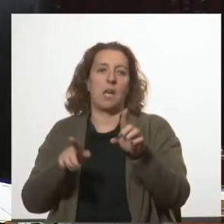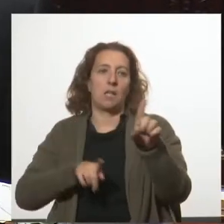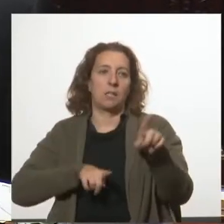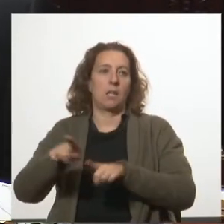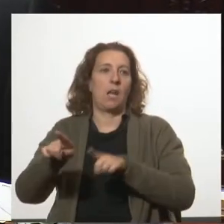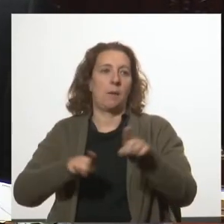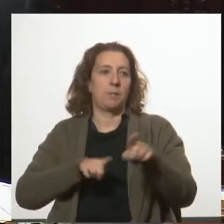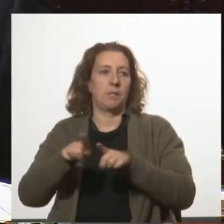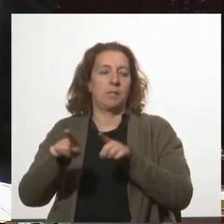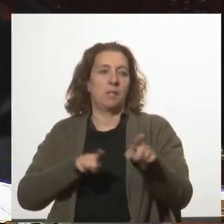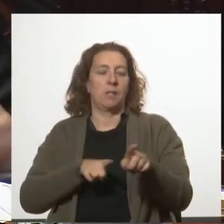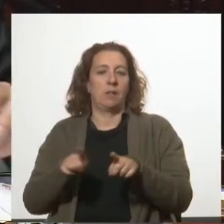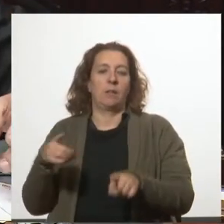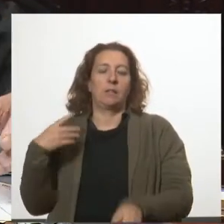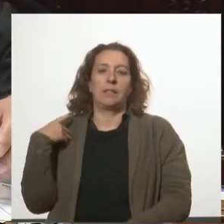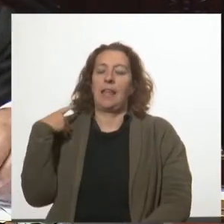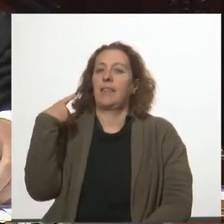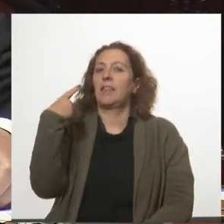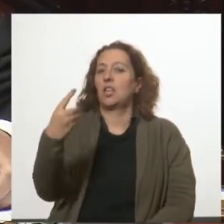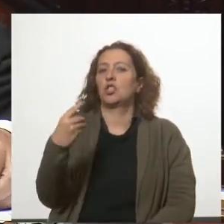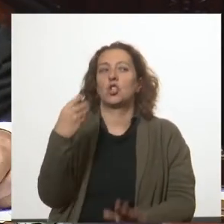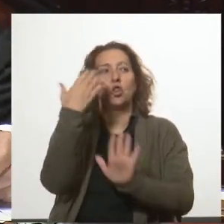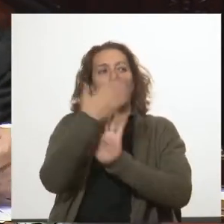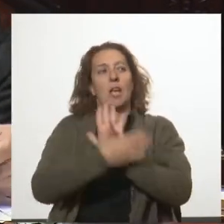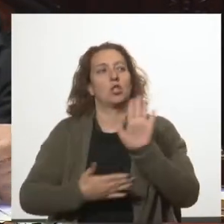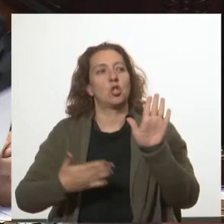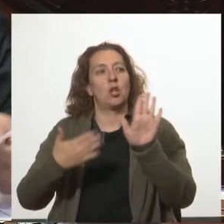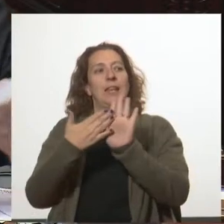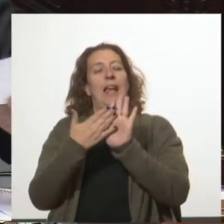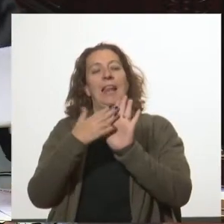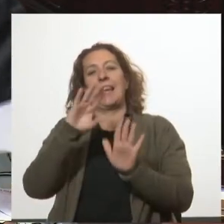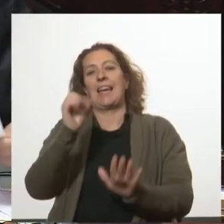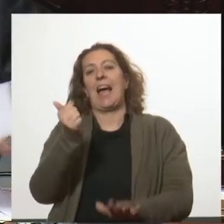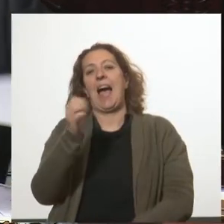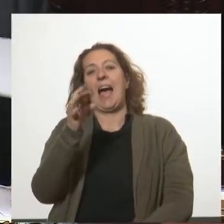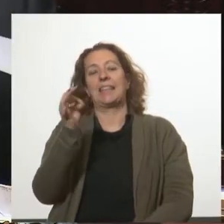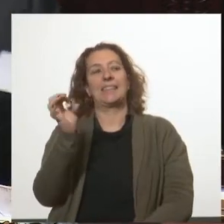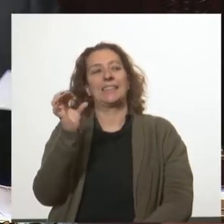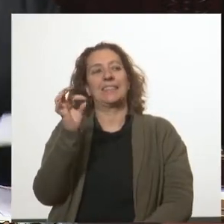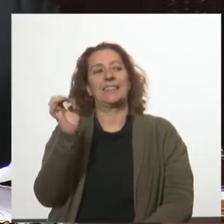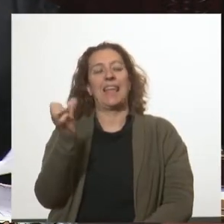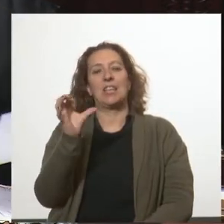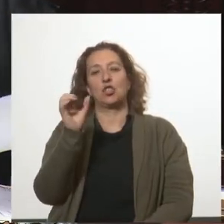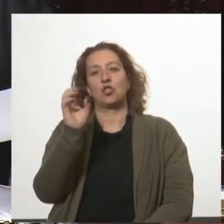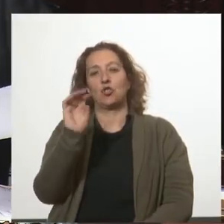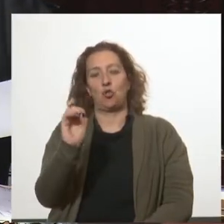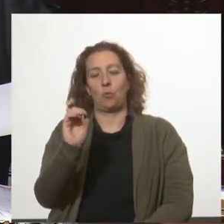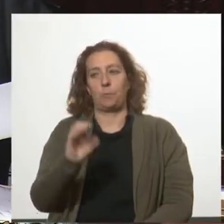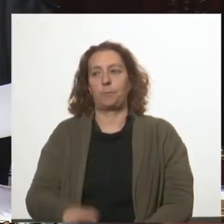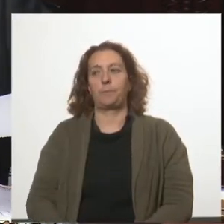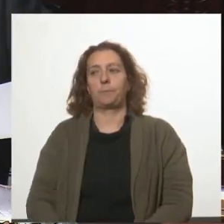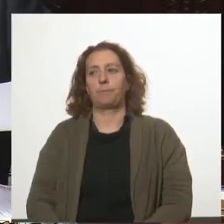ante la dirección nacional de catastro entonces preguntamos